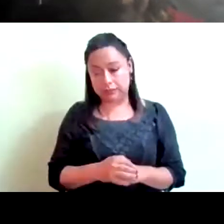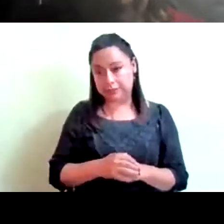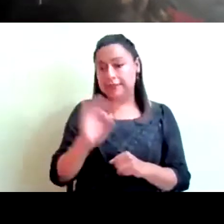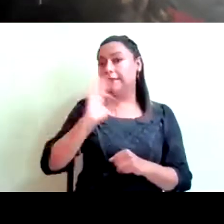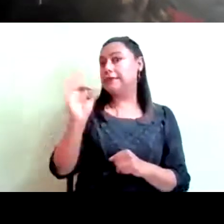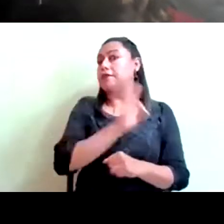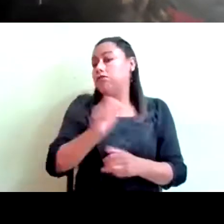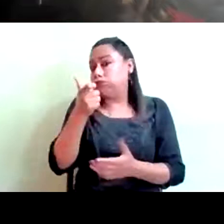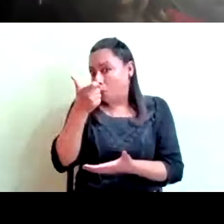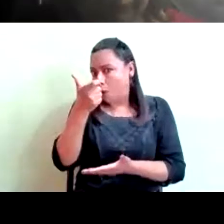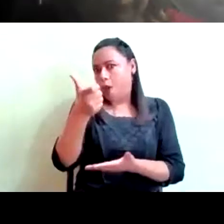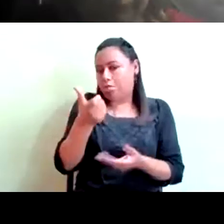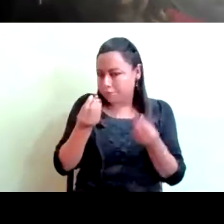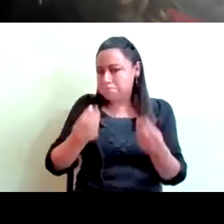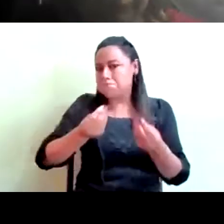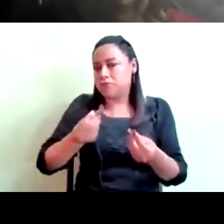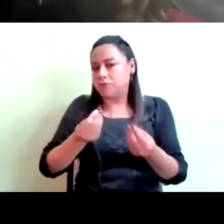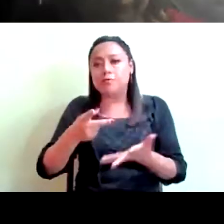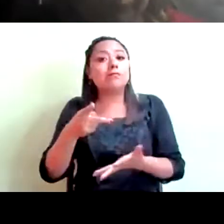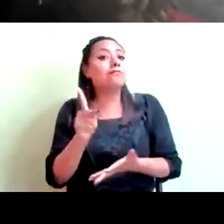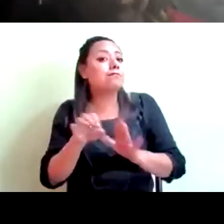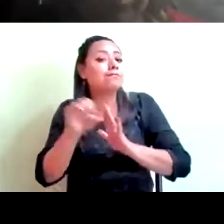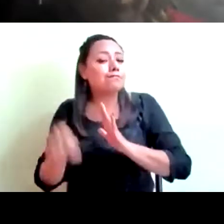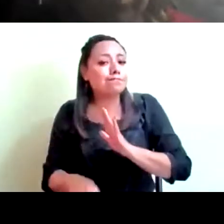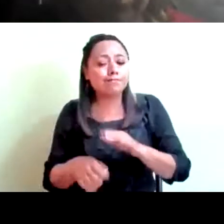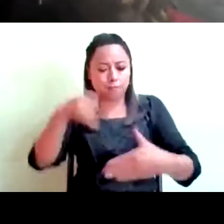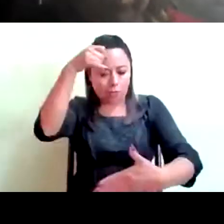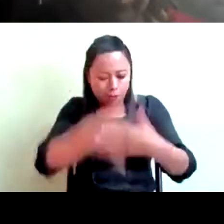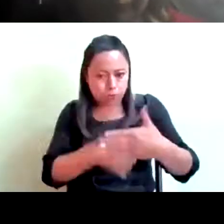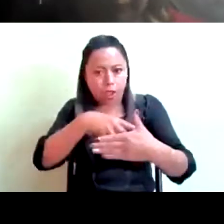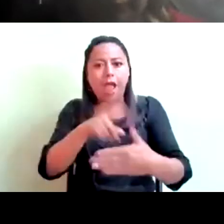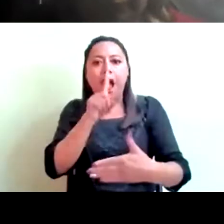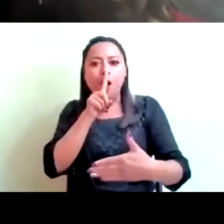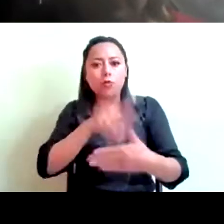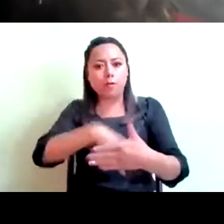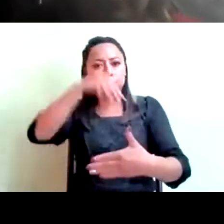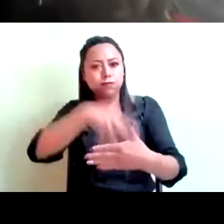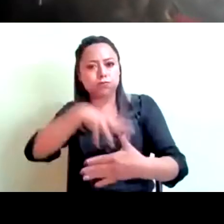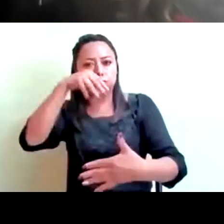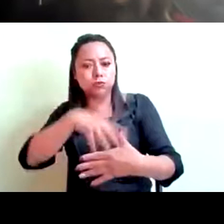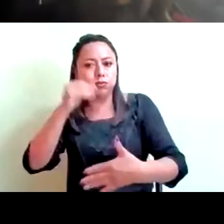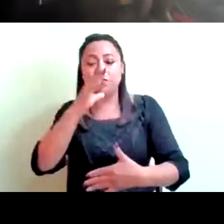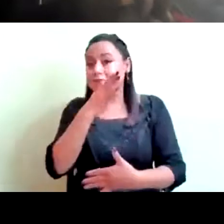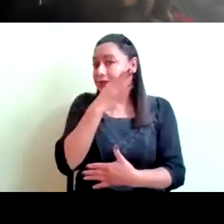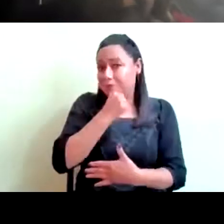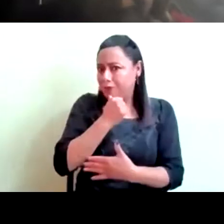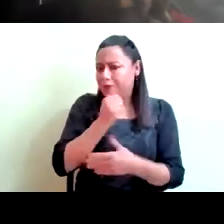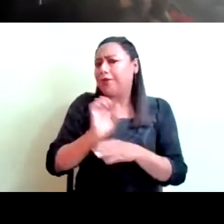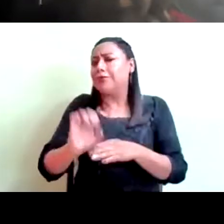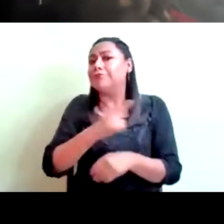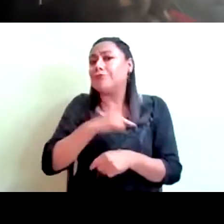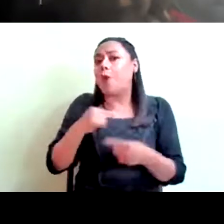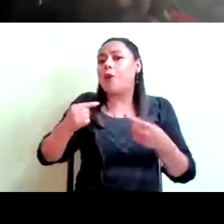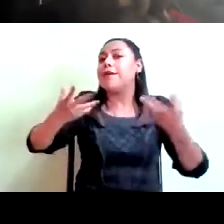inversión, pero si ya no podemos extraer más agua, pues ¿qué vamos a hacer? ¿No? Entonces es un trabajo de